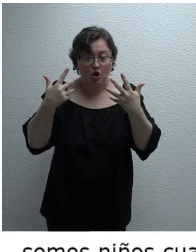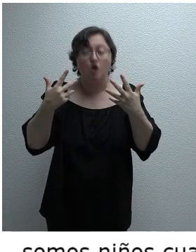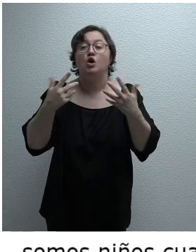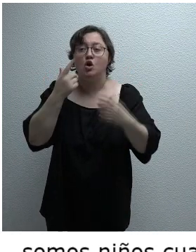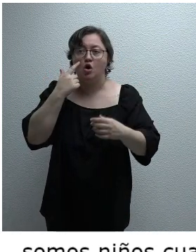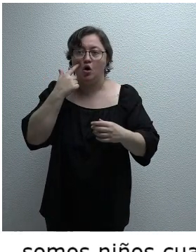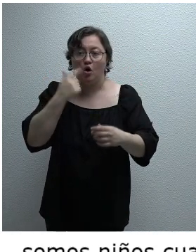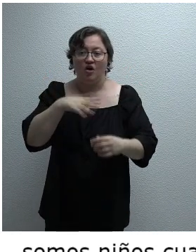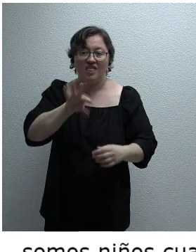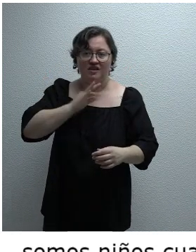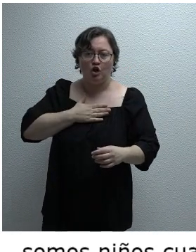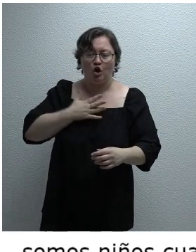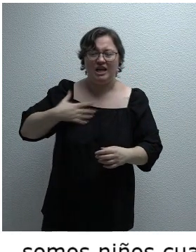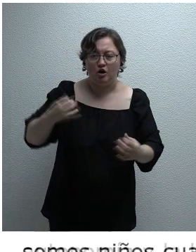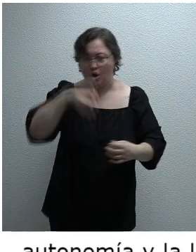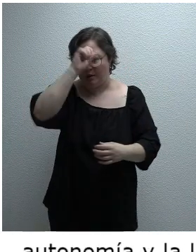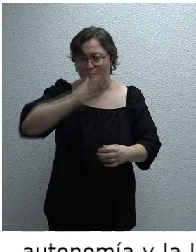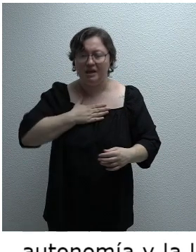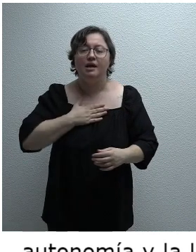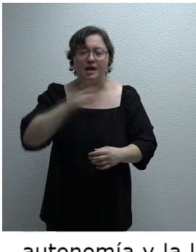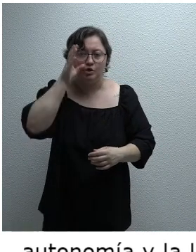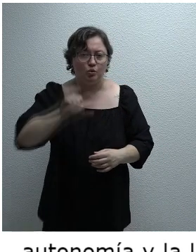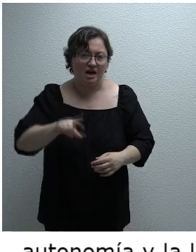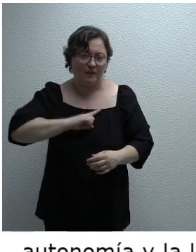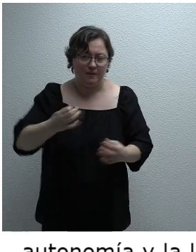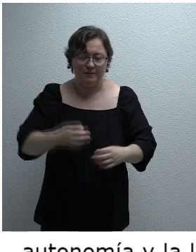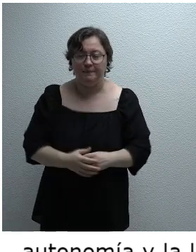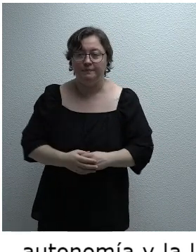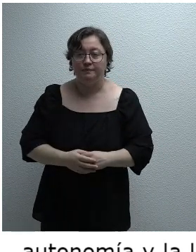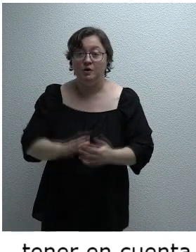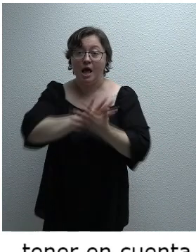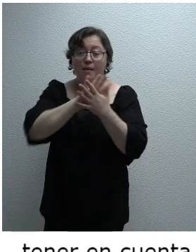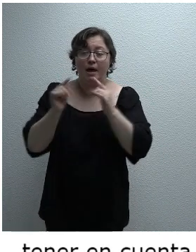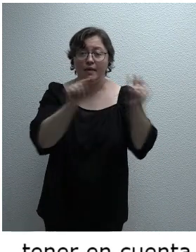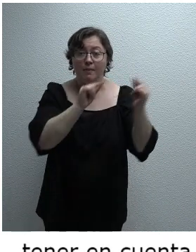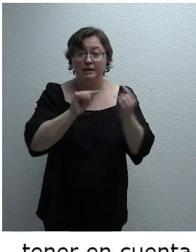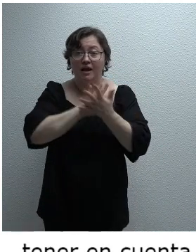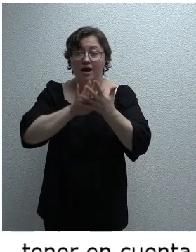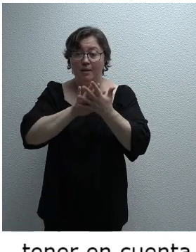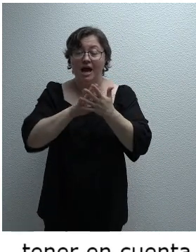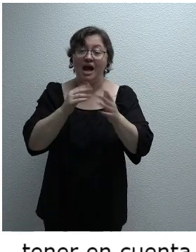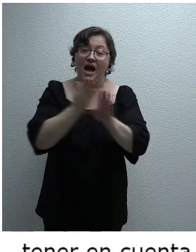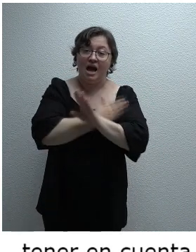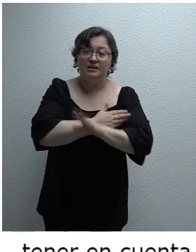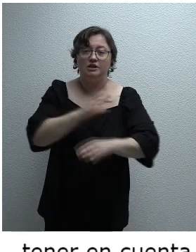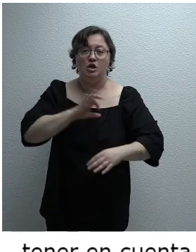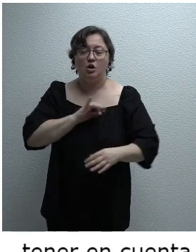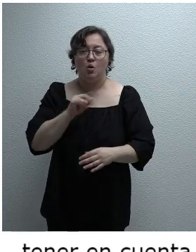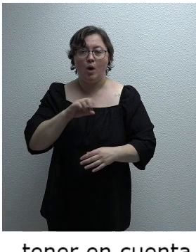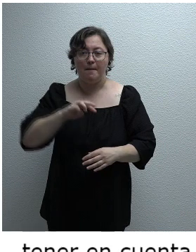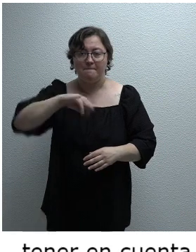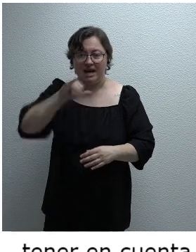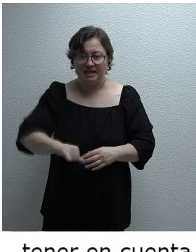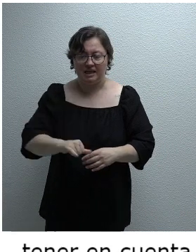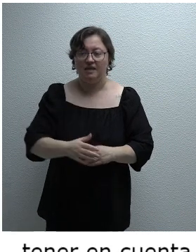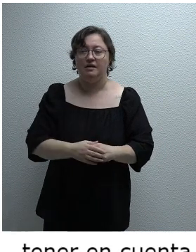tener en cuenta nuestras preferencias. Bien, antes de comenzar el coloquio, quiero dar la palabra a don Juan Manuel Martínez Gómez, presidente de CEOMA,